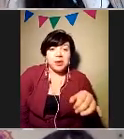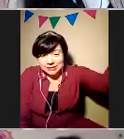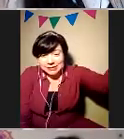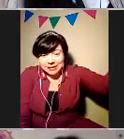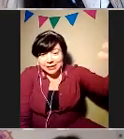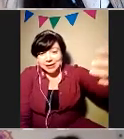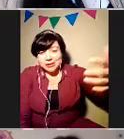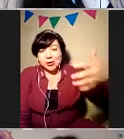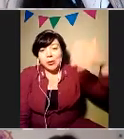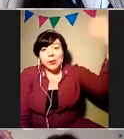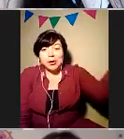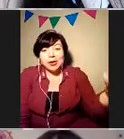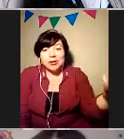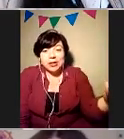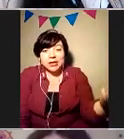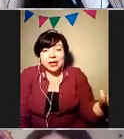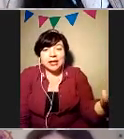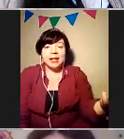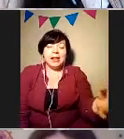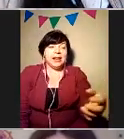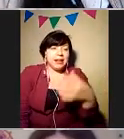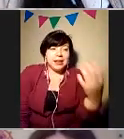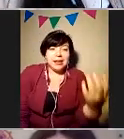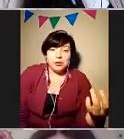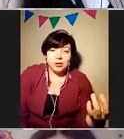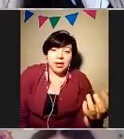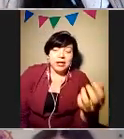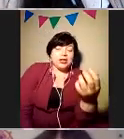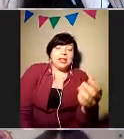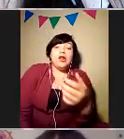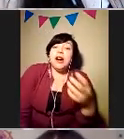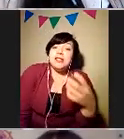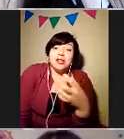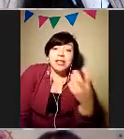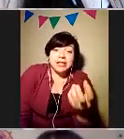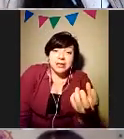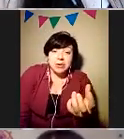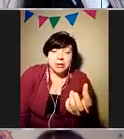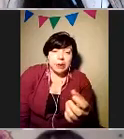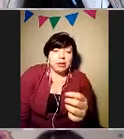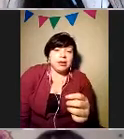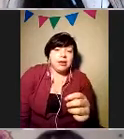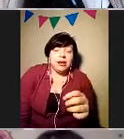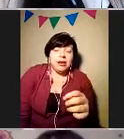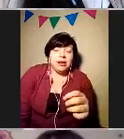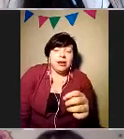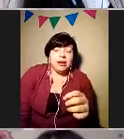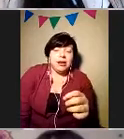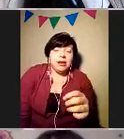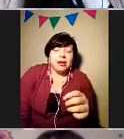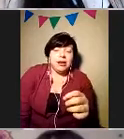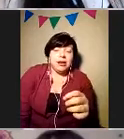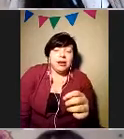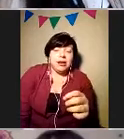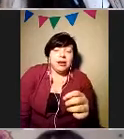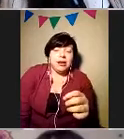ganancias no están en sus productores, son los pueblos en donde están las grandes industrias y donde están los accionistas principalmente.